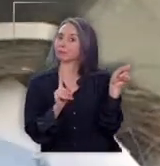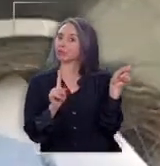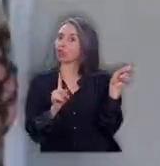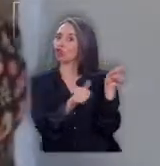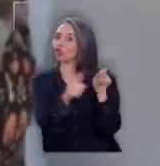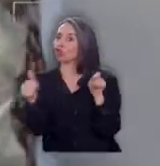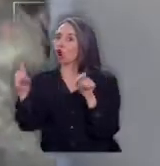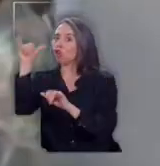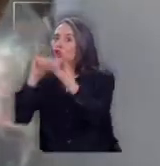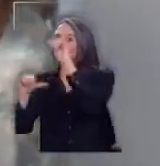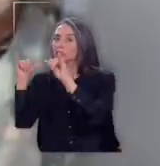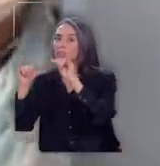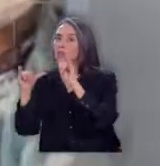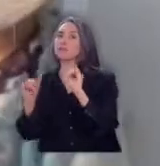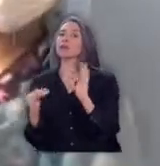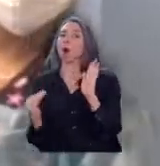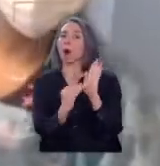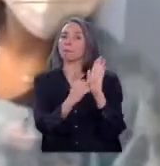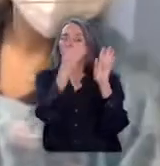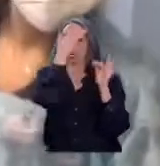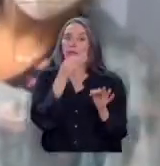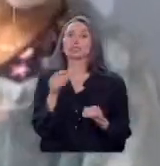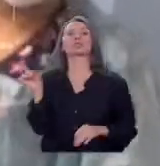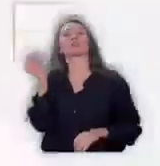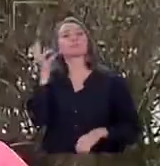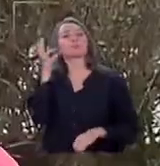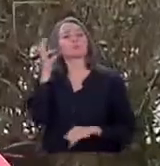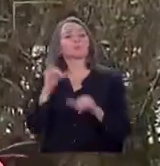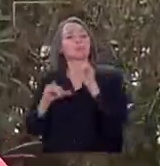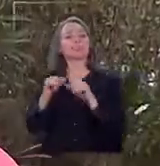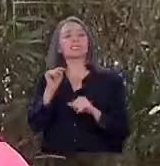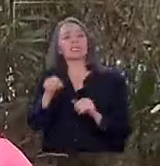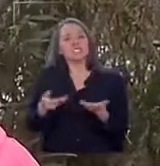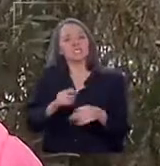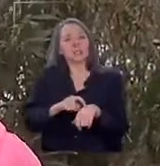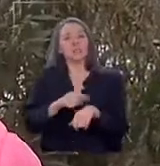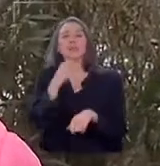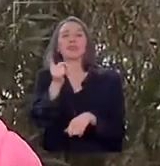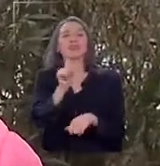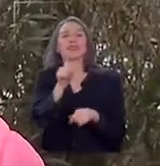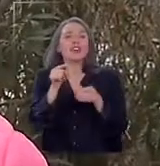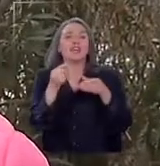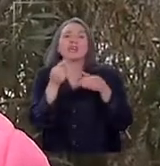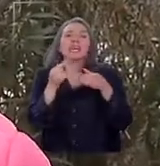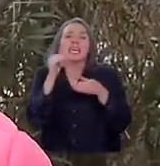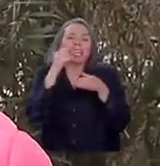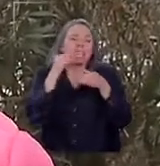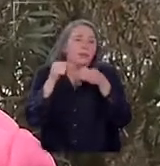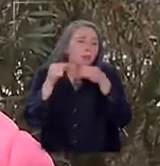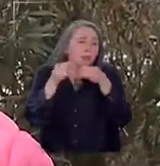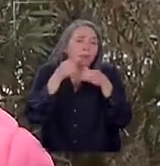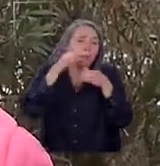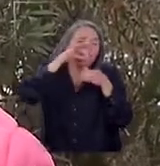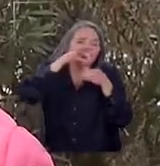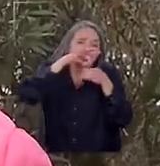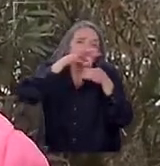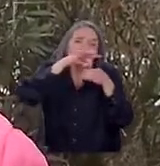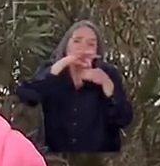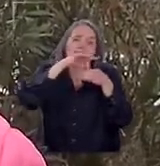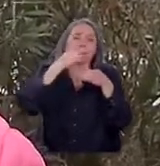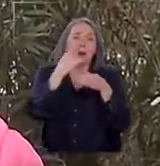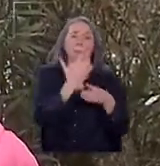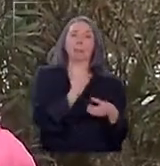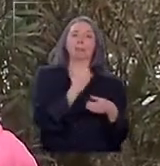la comunidad científica lo respalda no lo recomendamos por el momento porque eh la muestra de referencia para